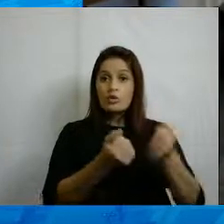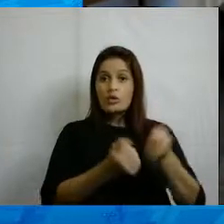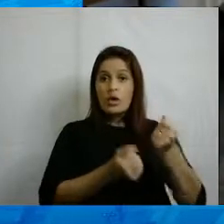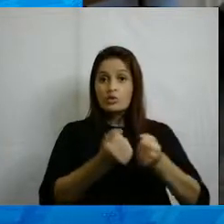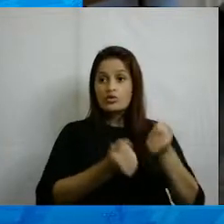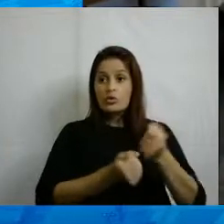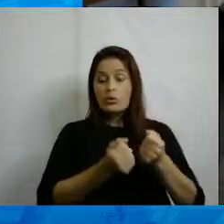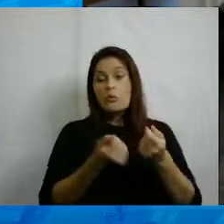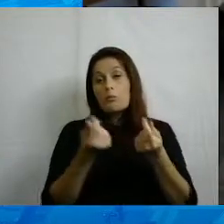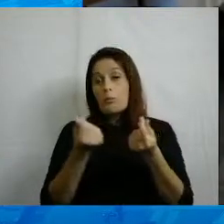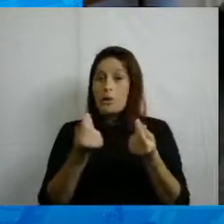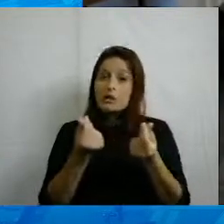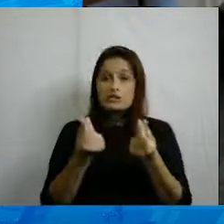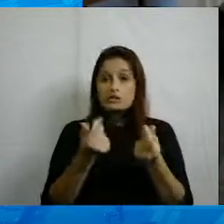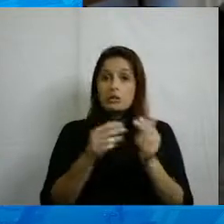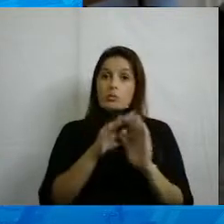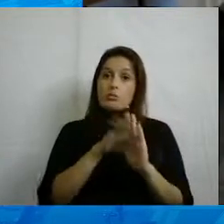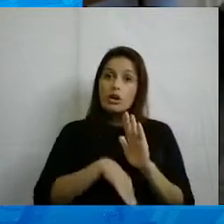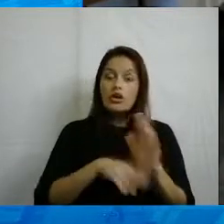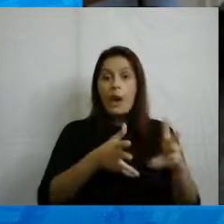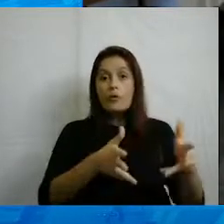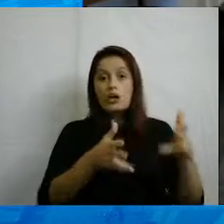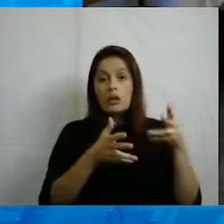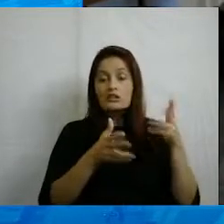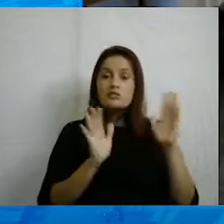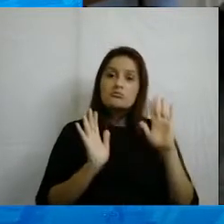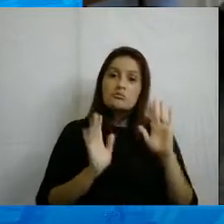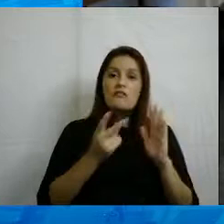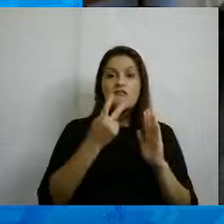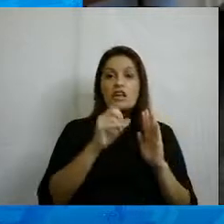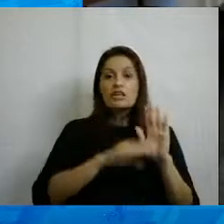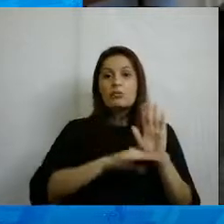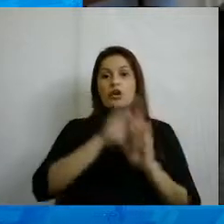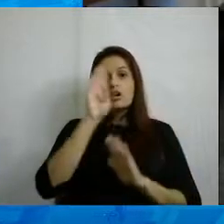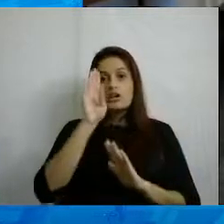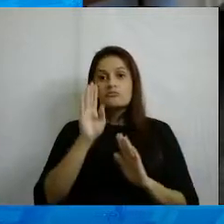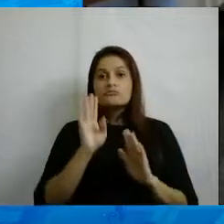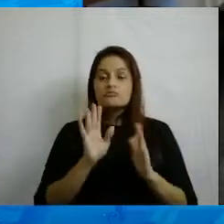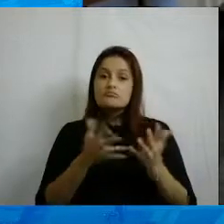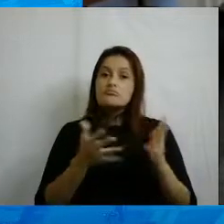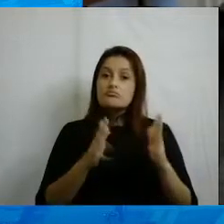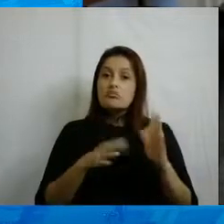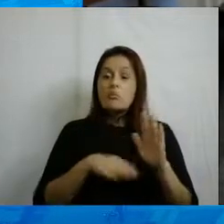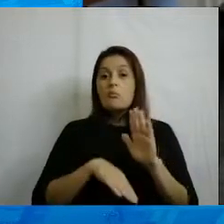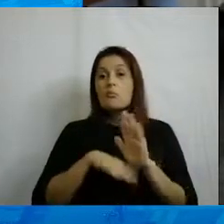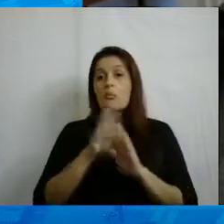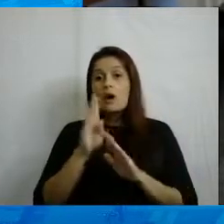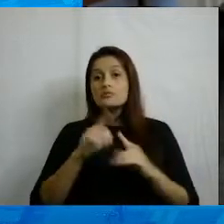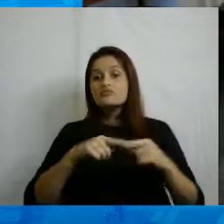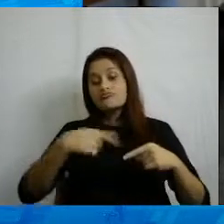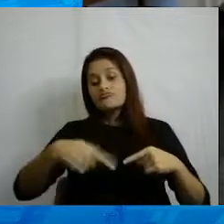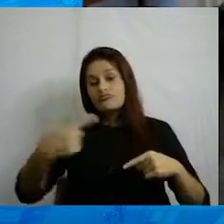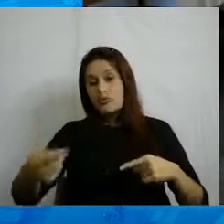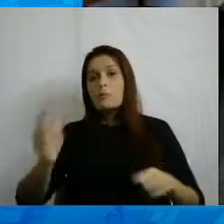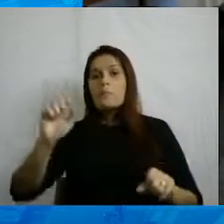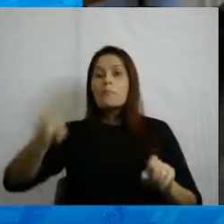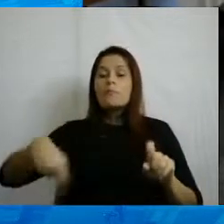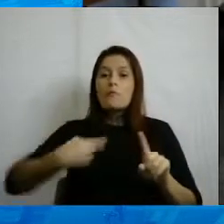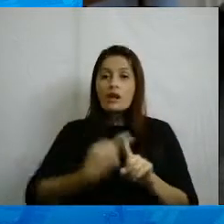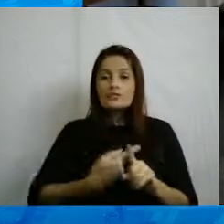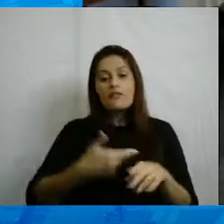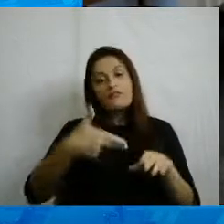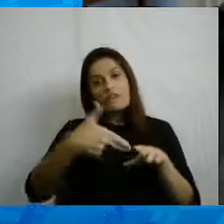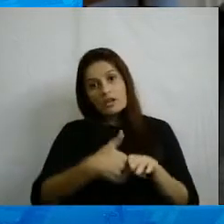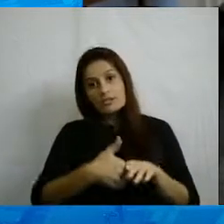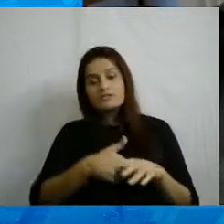similares características, que debería ser una camioneta, no sé, sobre 20 millones, más la mantención, más la